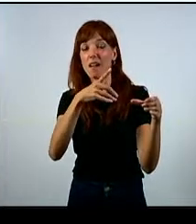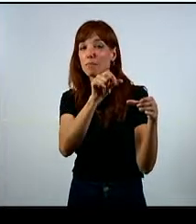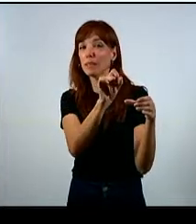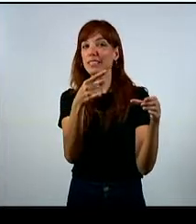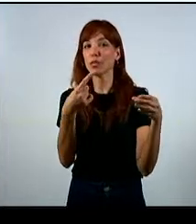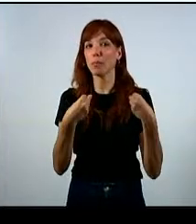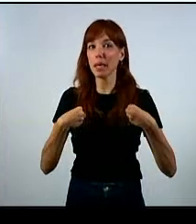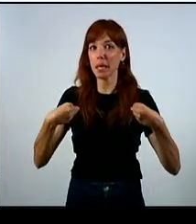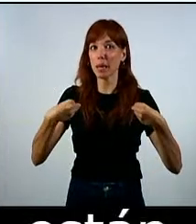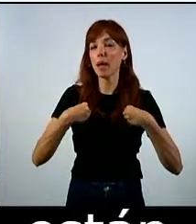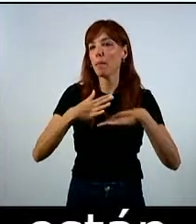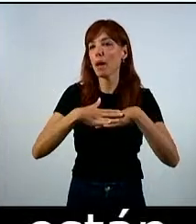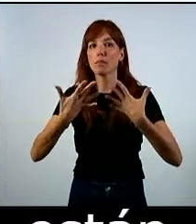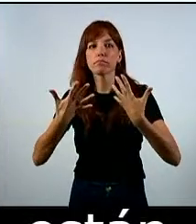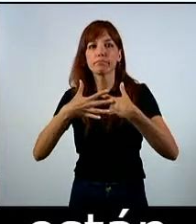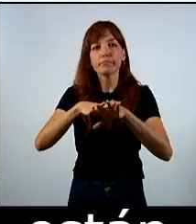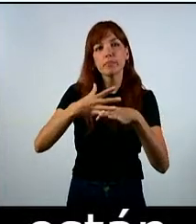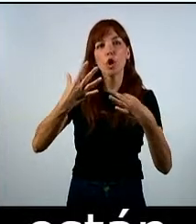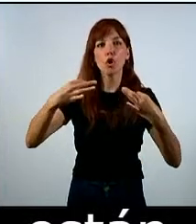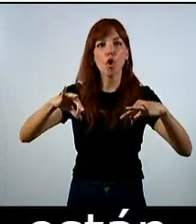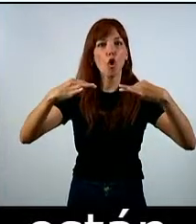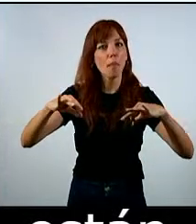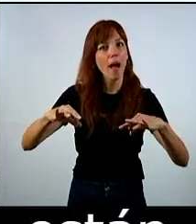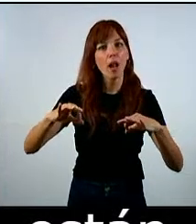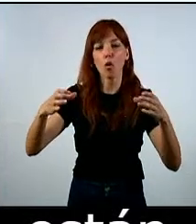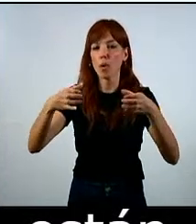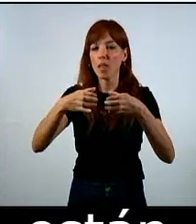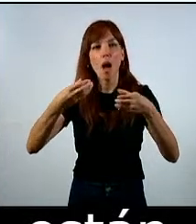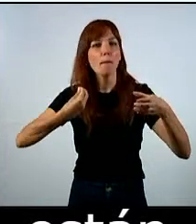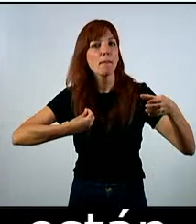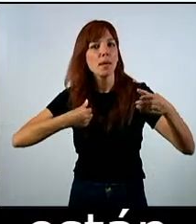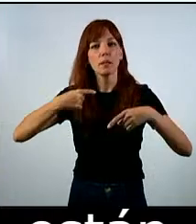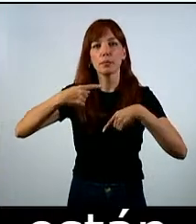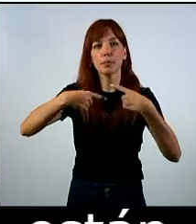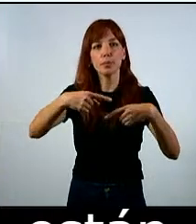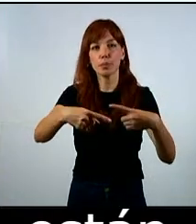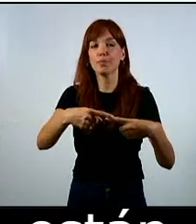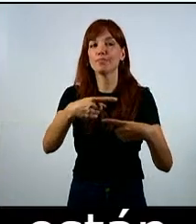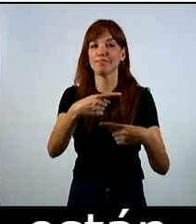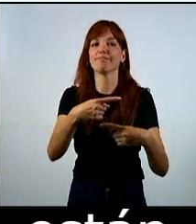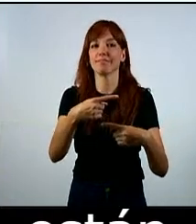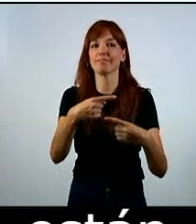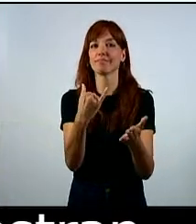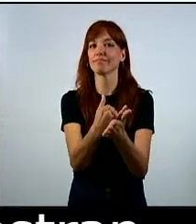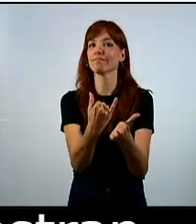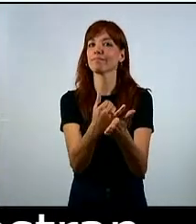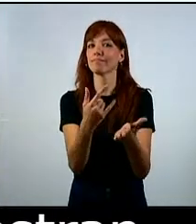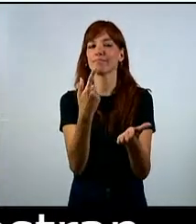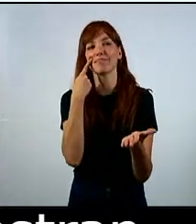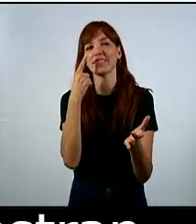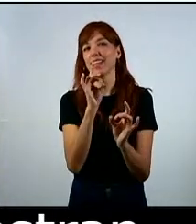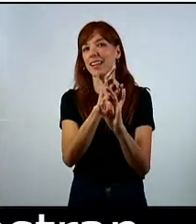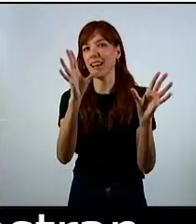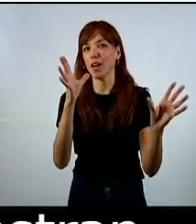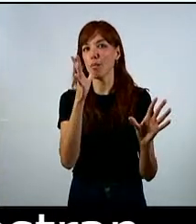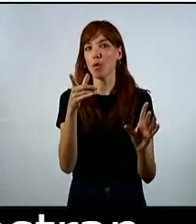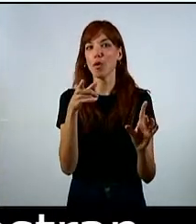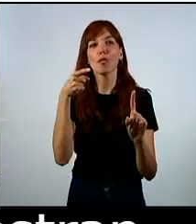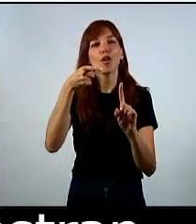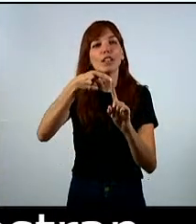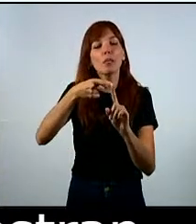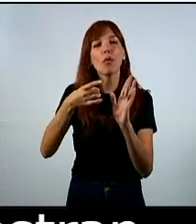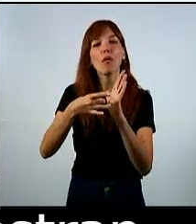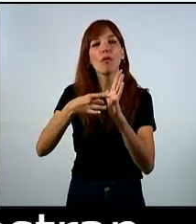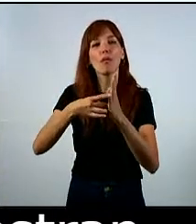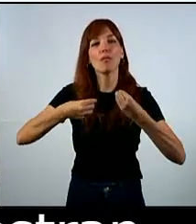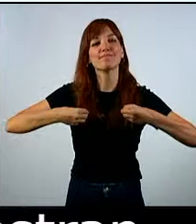están normalizados, en comunidades normalizadas, nos demuestran que conseguimos lo que queremos para ellos, calidad de vida. Y es